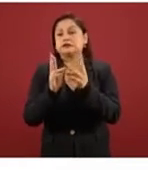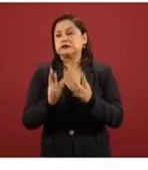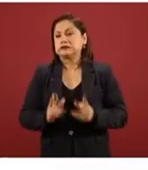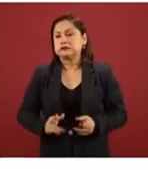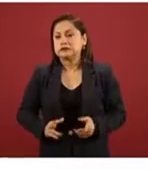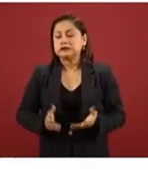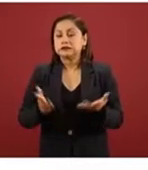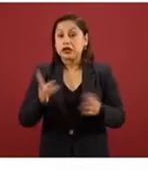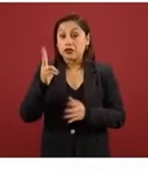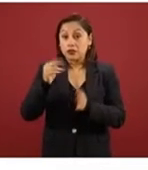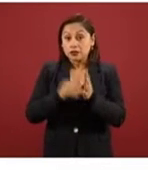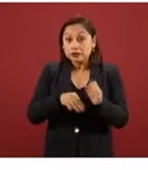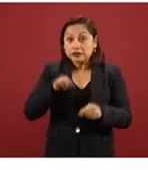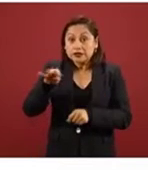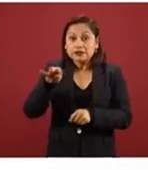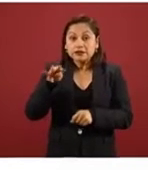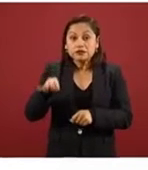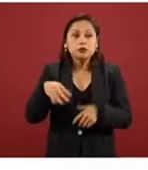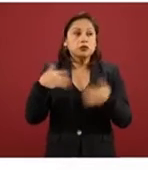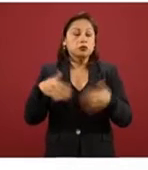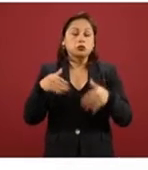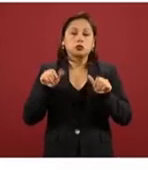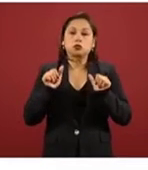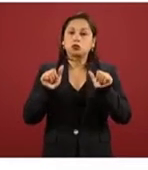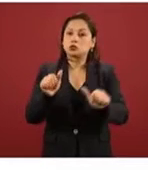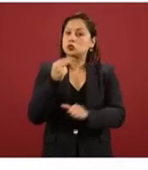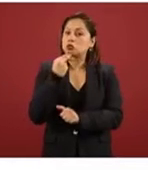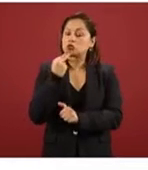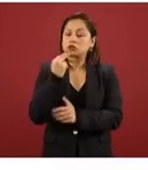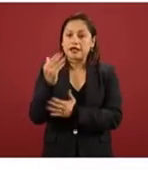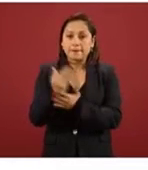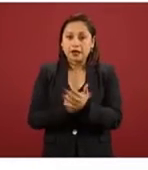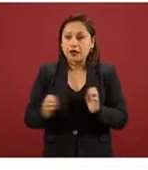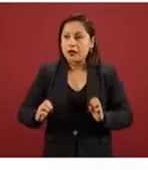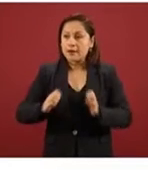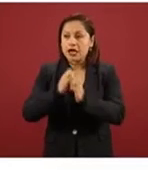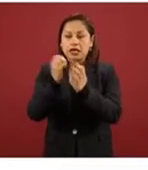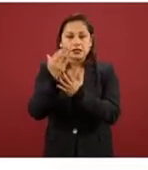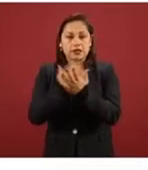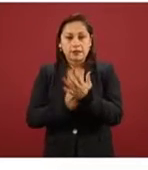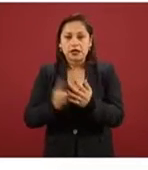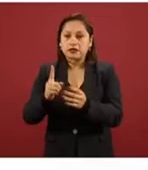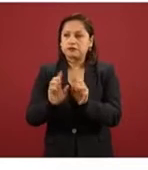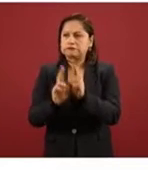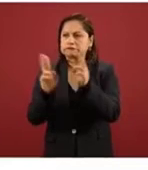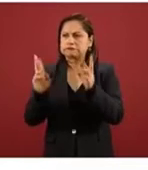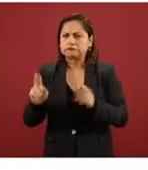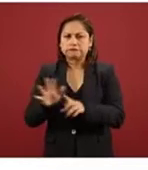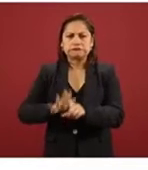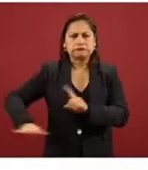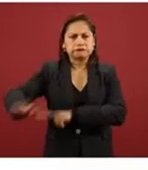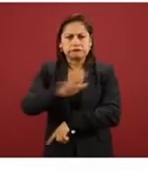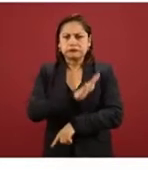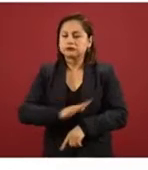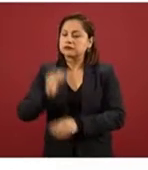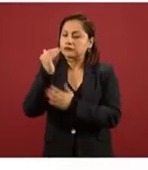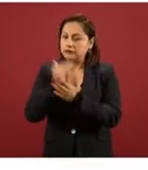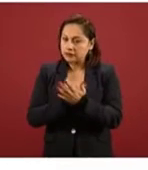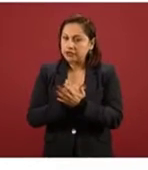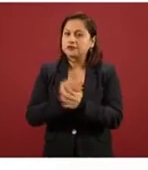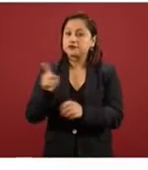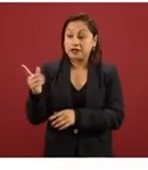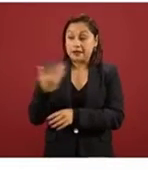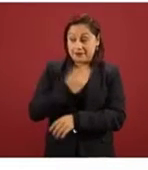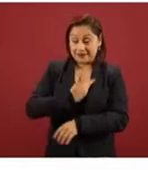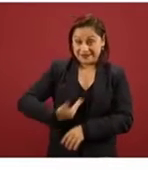menor número de declaratorias, tanto de emergencia como de desastre. Sin duda alguna, como lo ha dicho el presidente, ha sido una